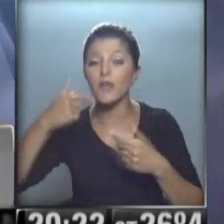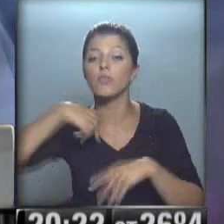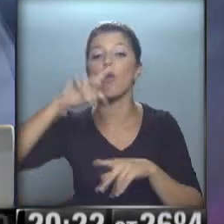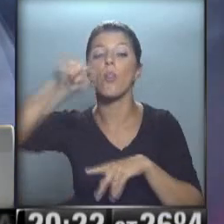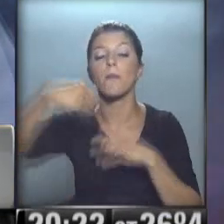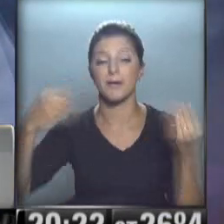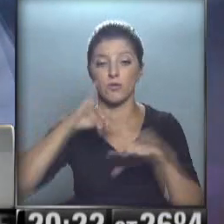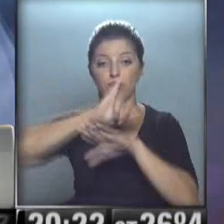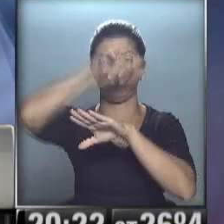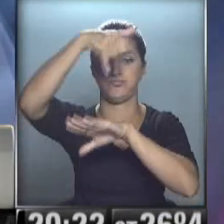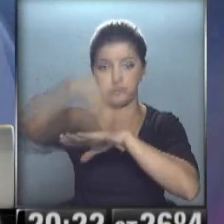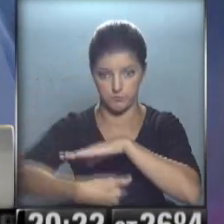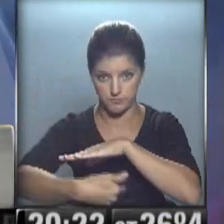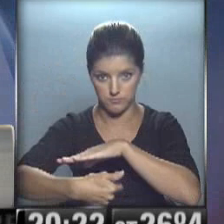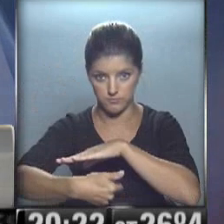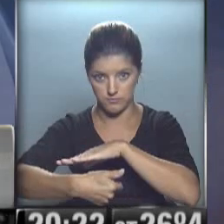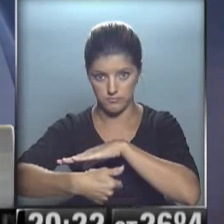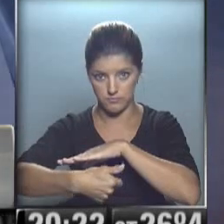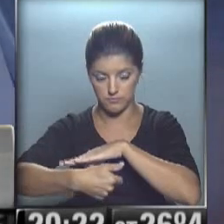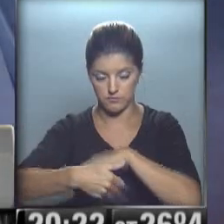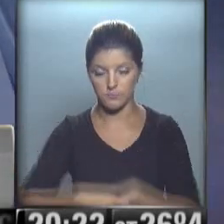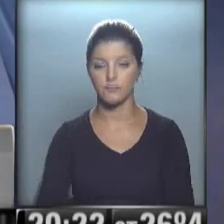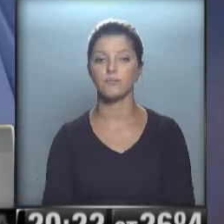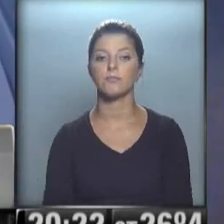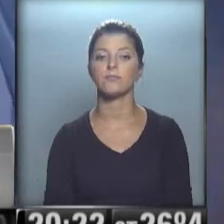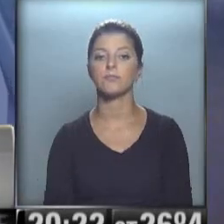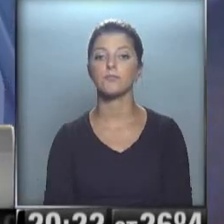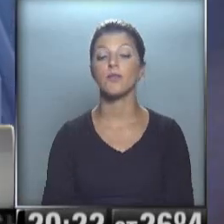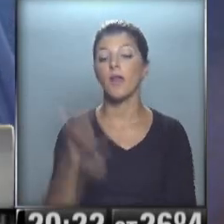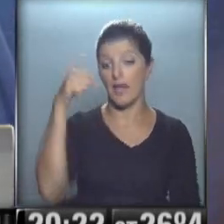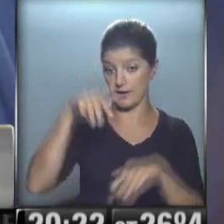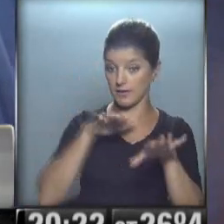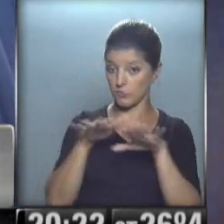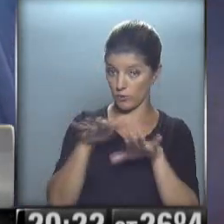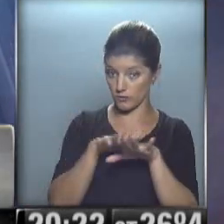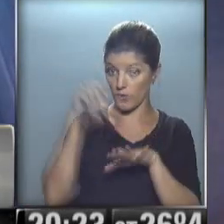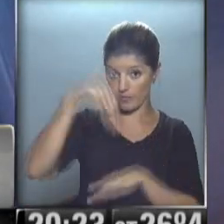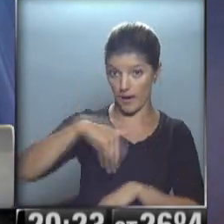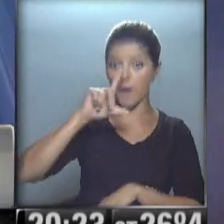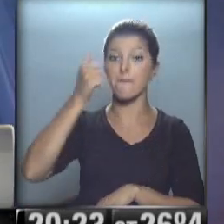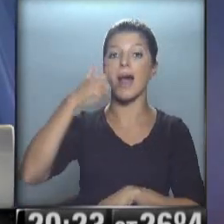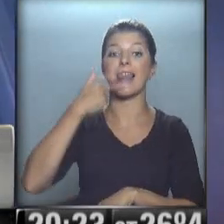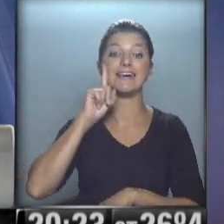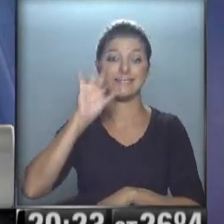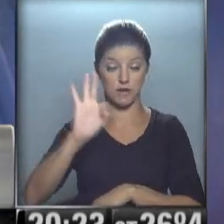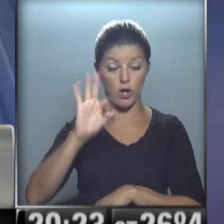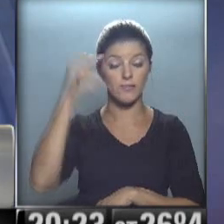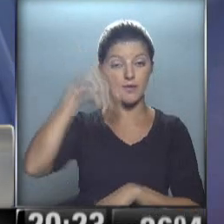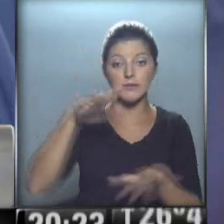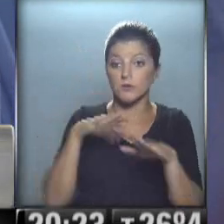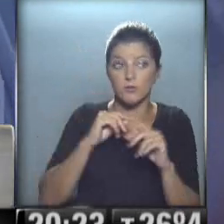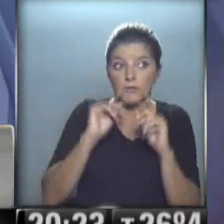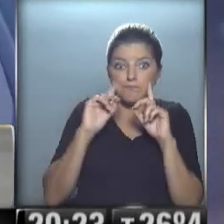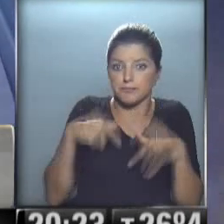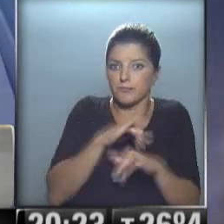conocer alguna de las causas del posible accidente. En este caso todavía estamos en ese momento en donde no sabemos nada